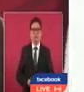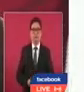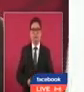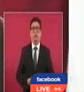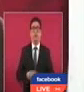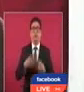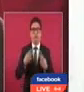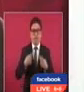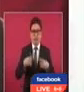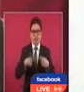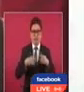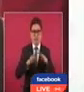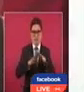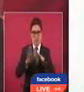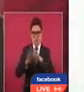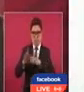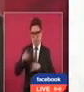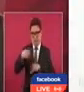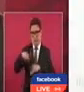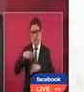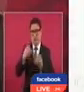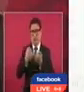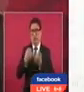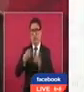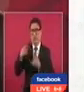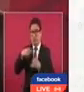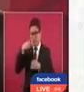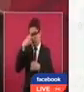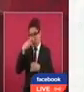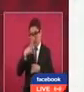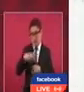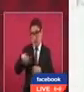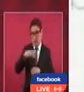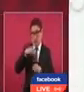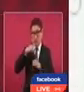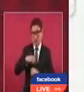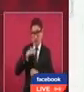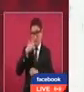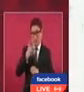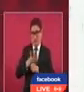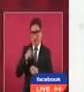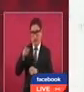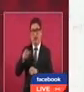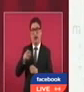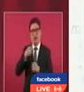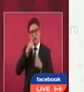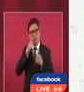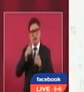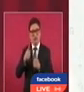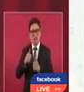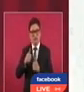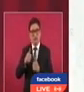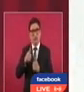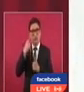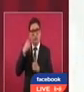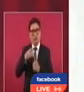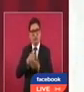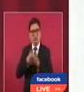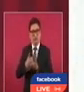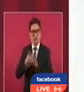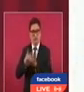funcionarios de Migración de México y vamos a estar atentos para